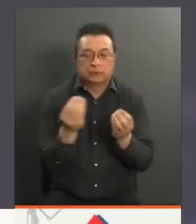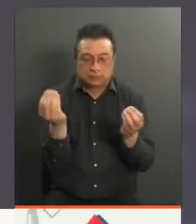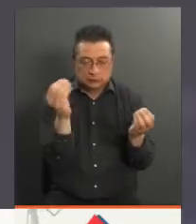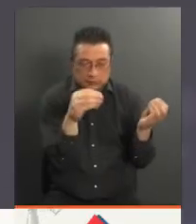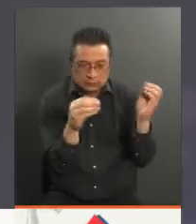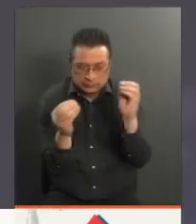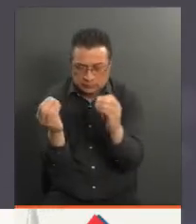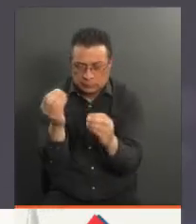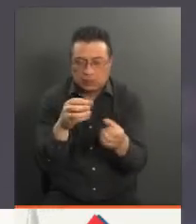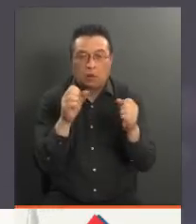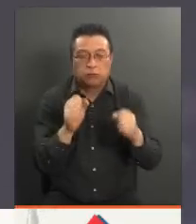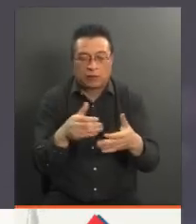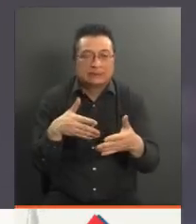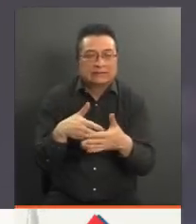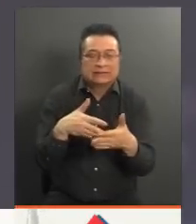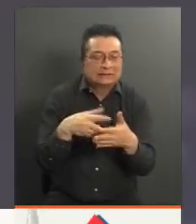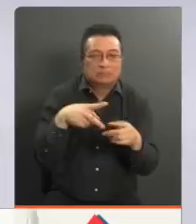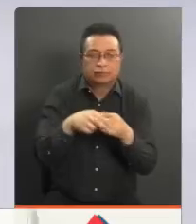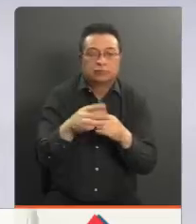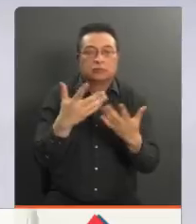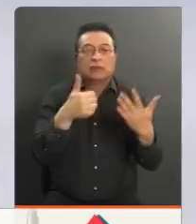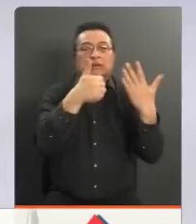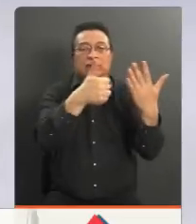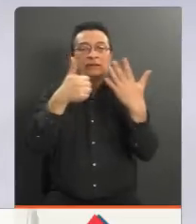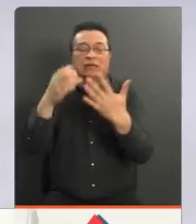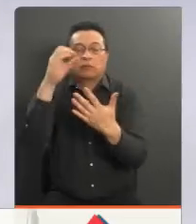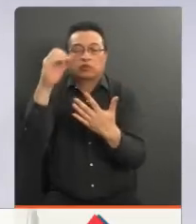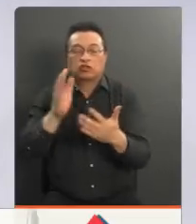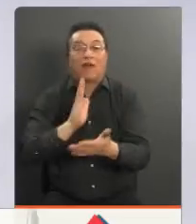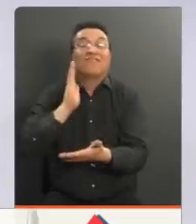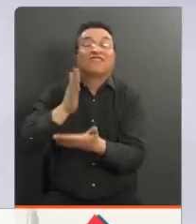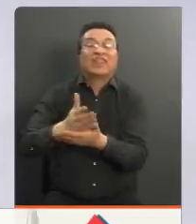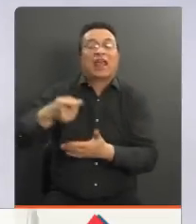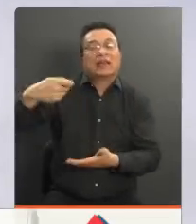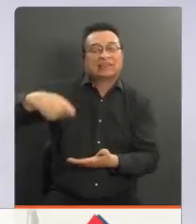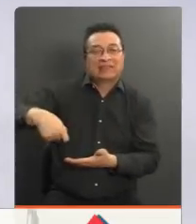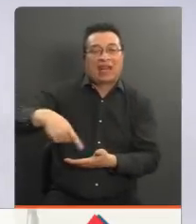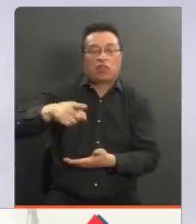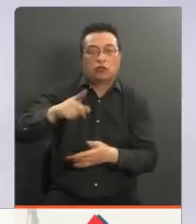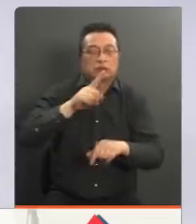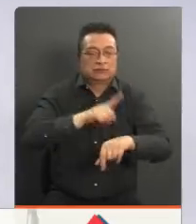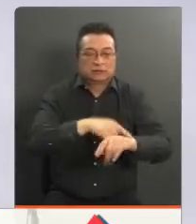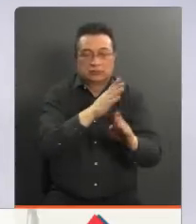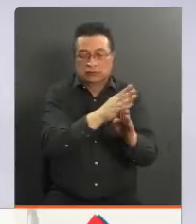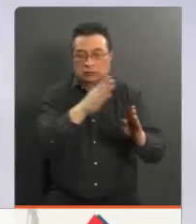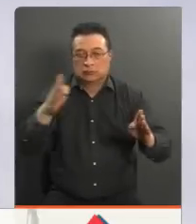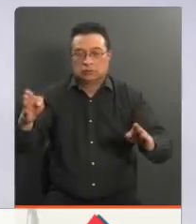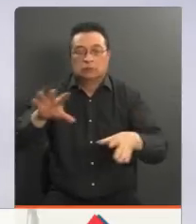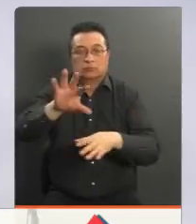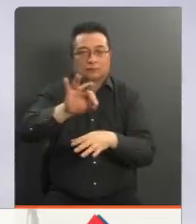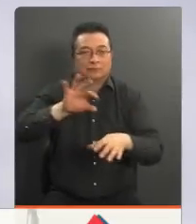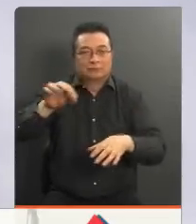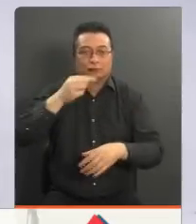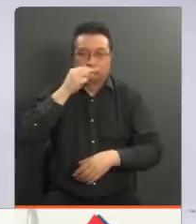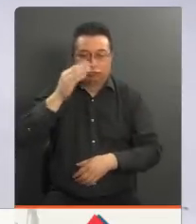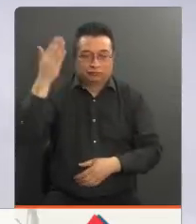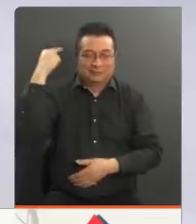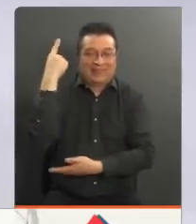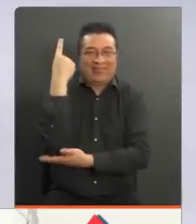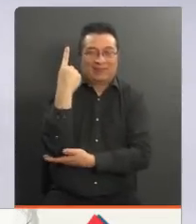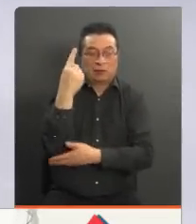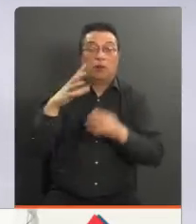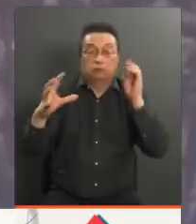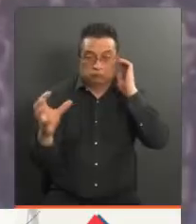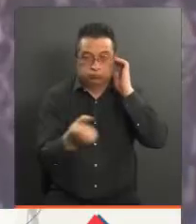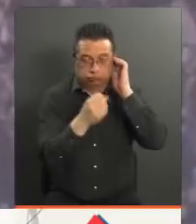poder destrabar esto de los dos tercios y también el fin del Senado o el fin del periodo de los senadores que fueron electos recién en diciembre. Lo lograron,